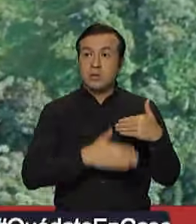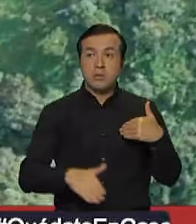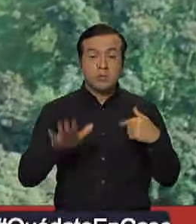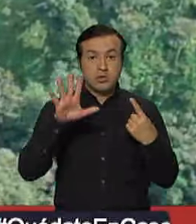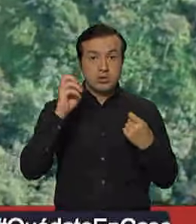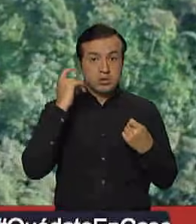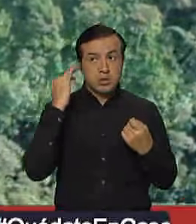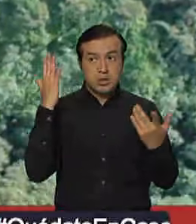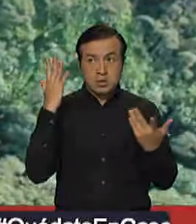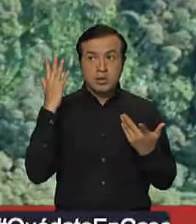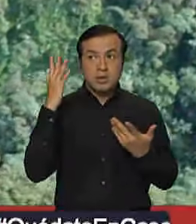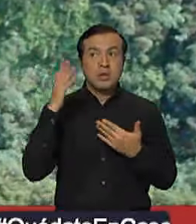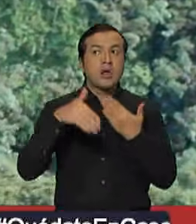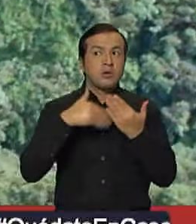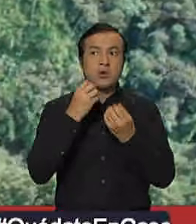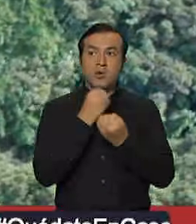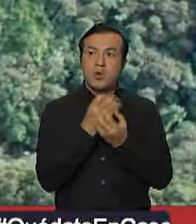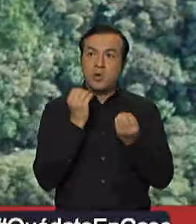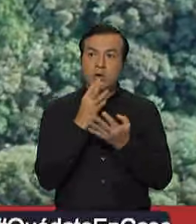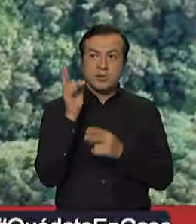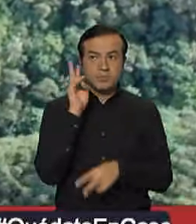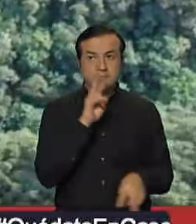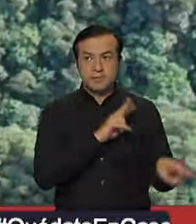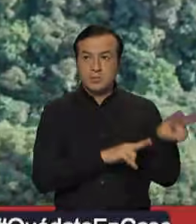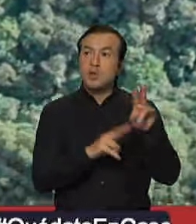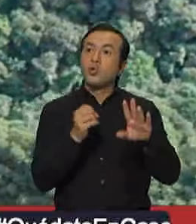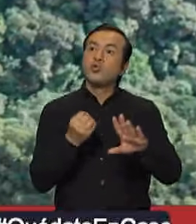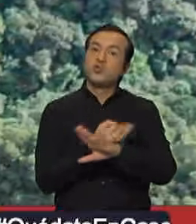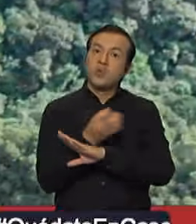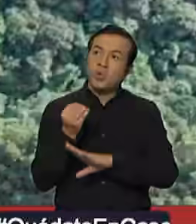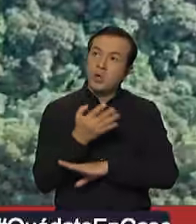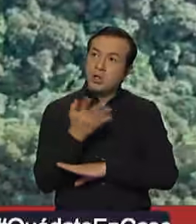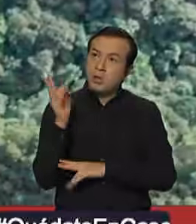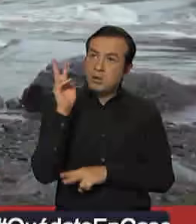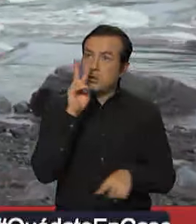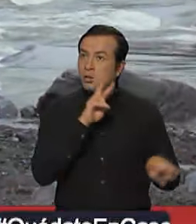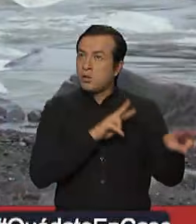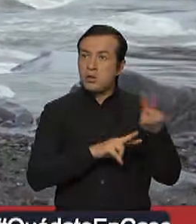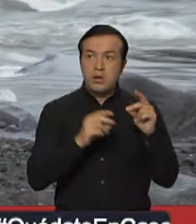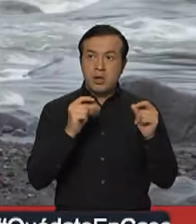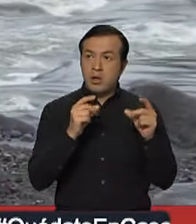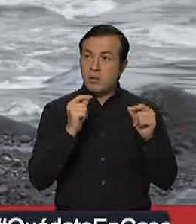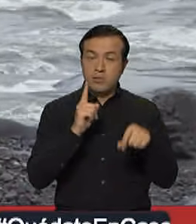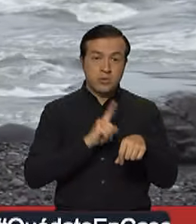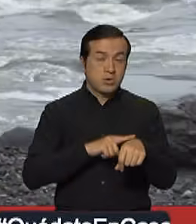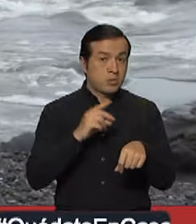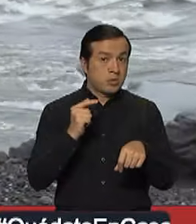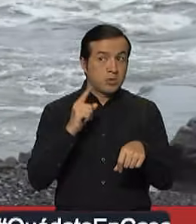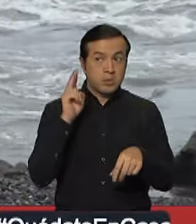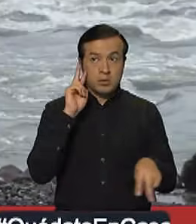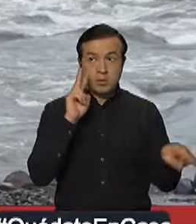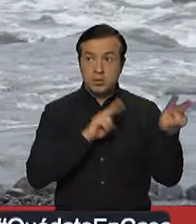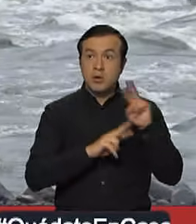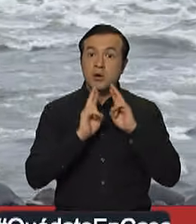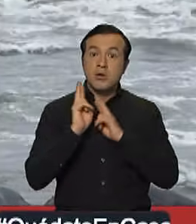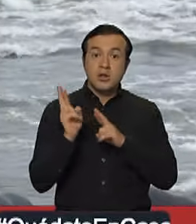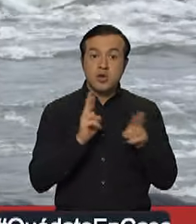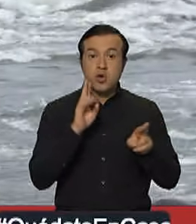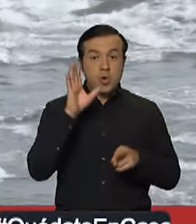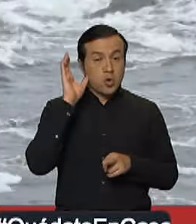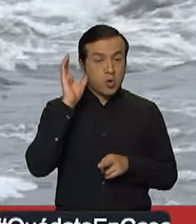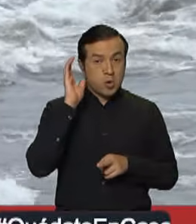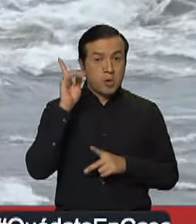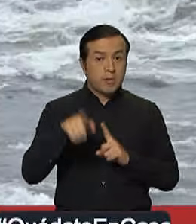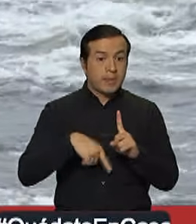días emitirán los resultados de los estudios y recomendaciones para determinar acciones a corto y largo plazo en el río Cogoca y